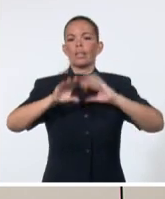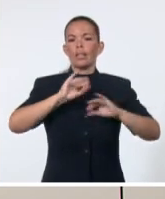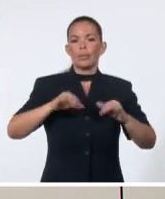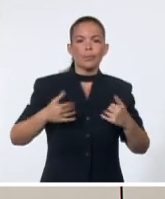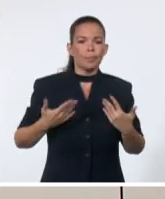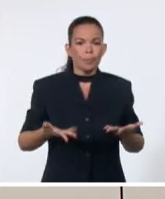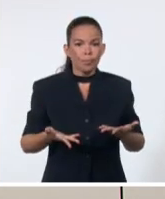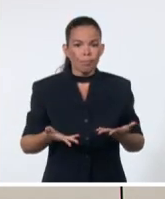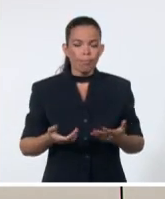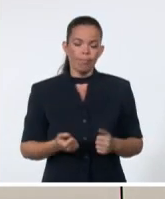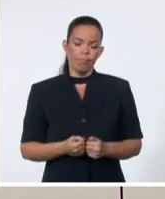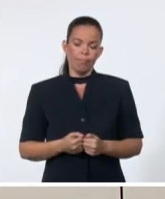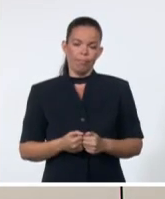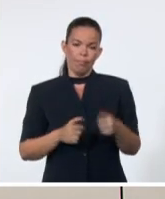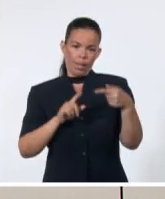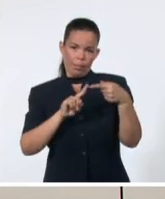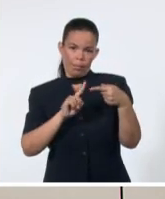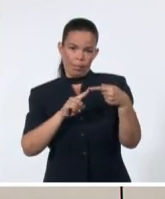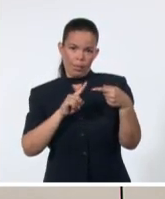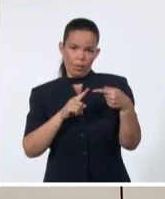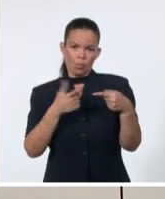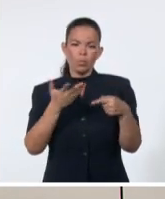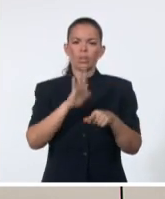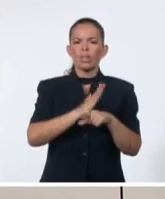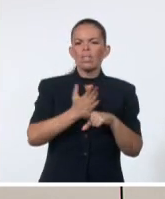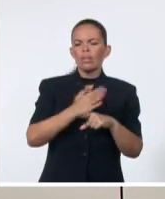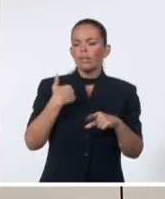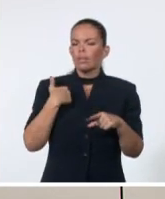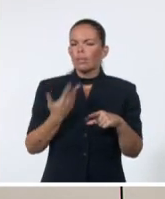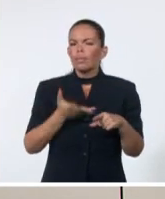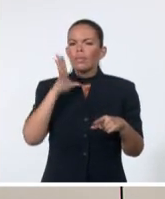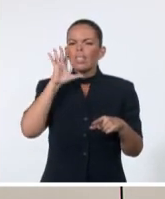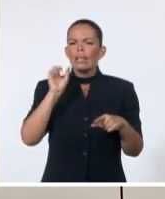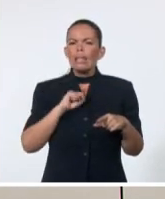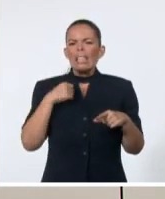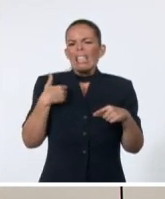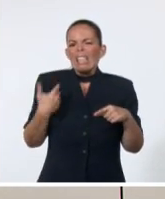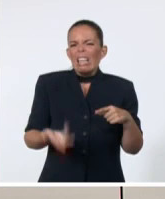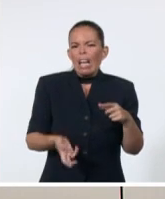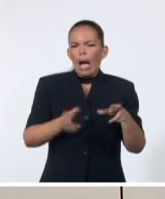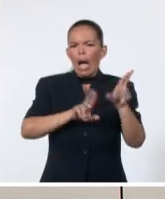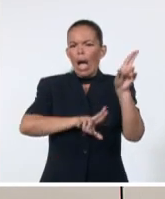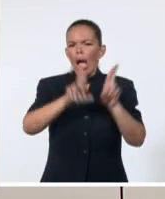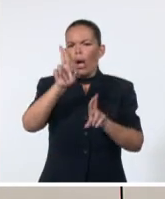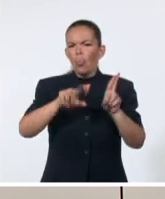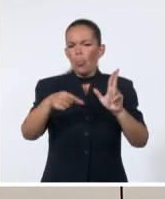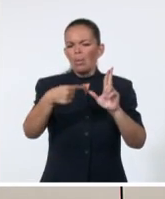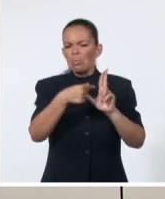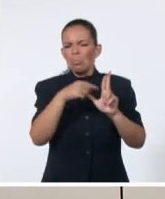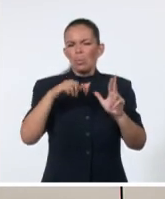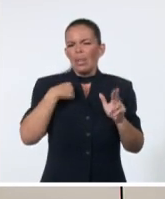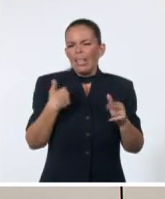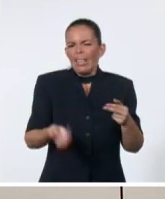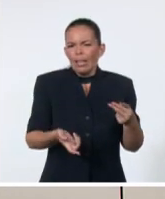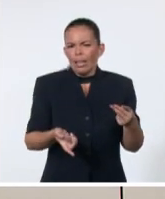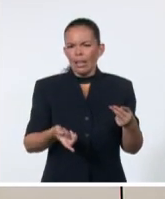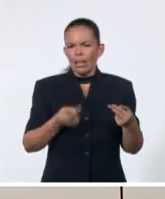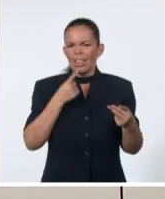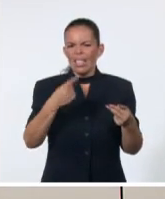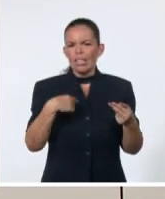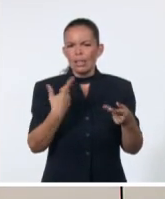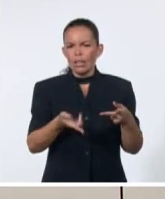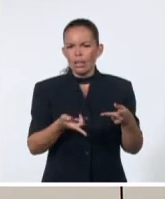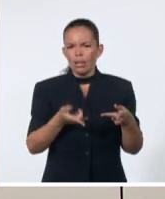trata el acuerdo, que es el segundo al que se llega desde que en septiembre de 2021 comenzaron estas rondas de conversaciones en